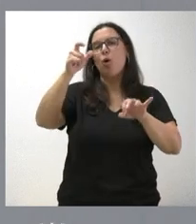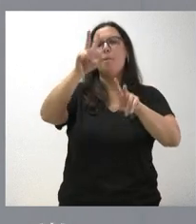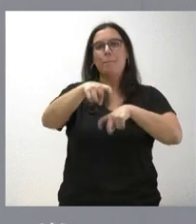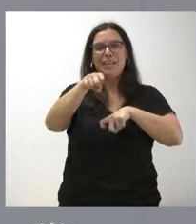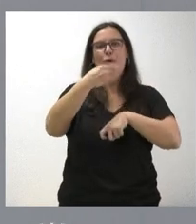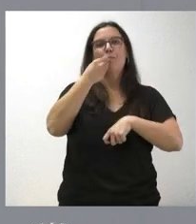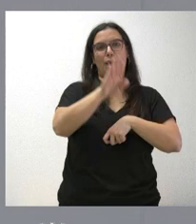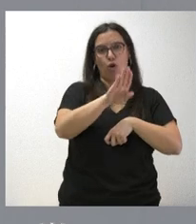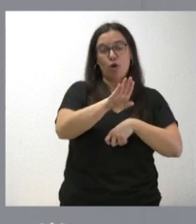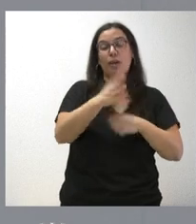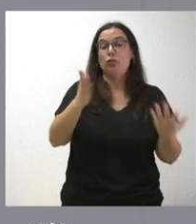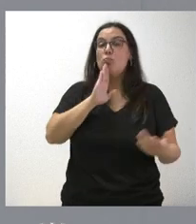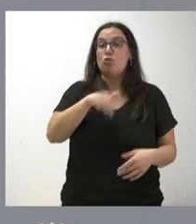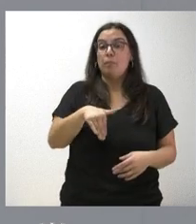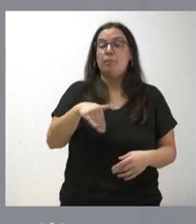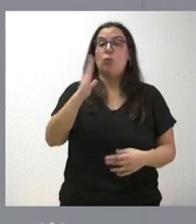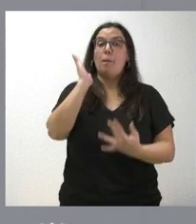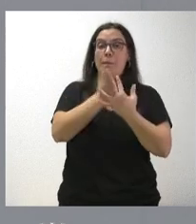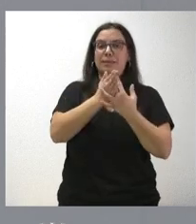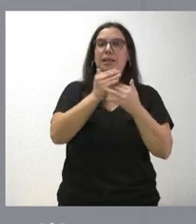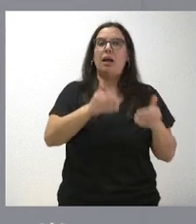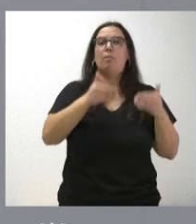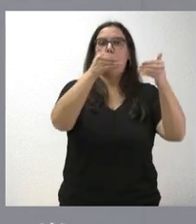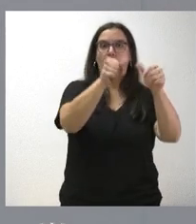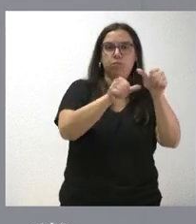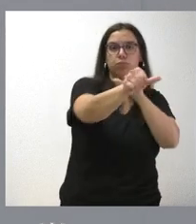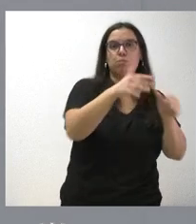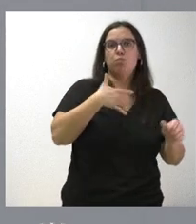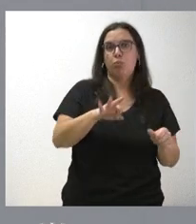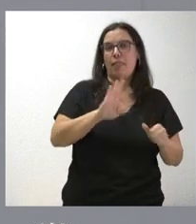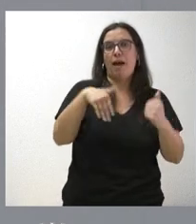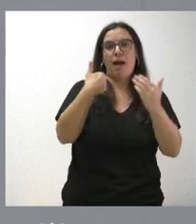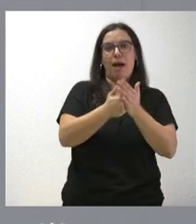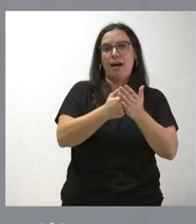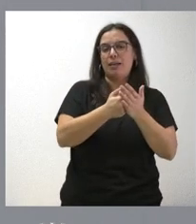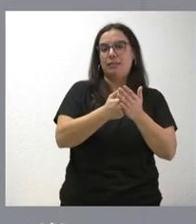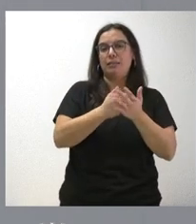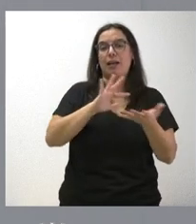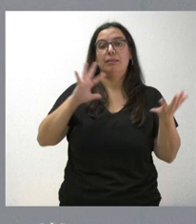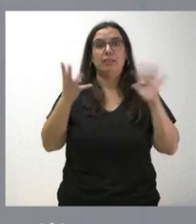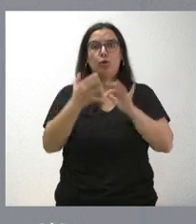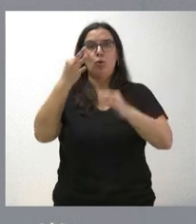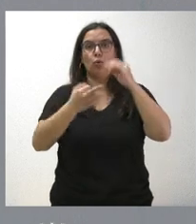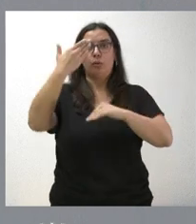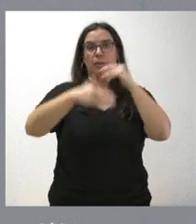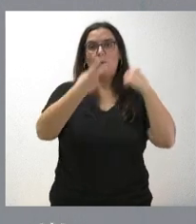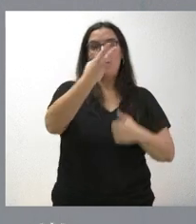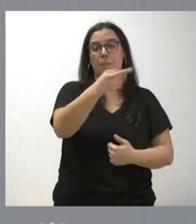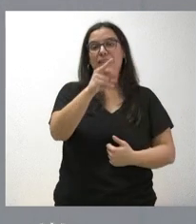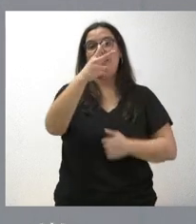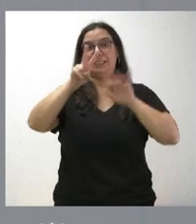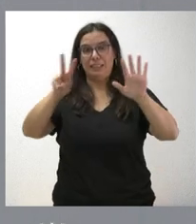conviene que una parte del mismo se ha prorrogado en el futuro hasta la misma vigencia del plan deción justa 2027 y poro por tanto incorporemos